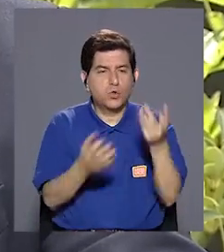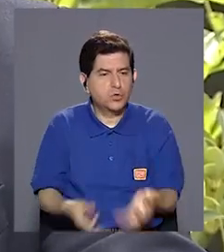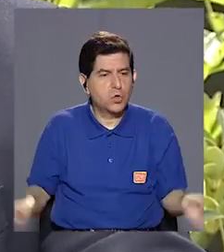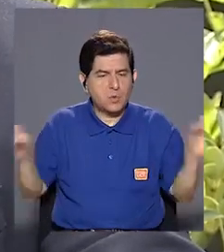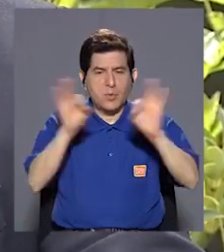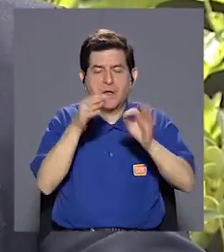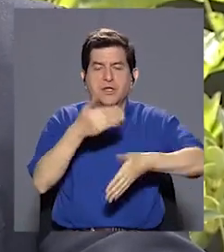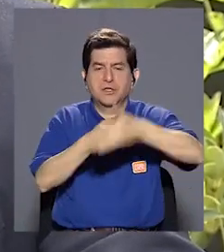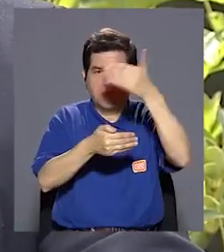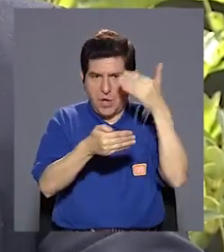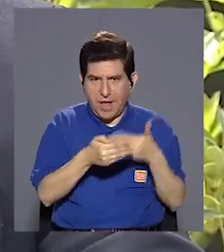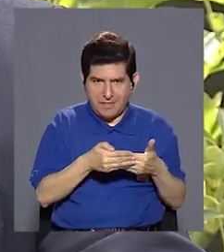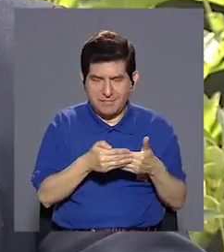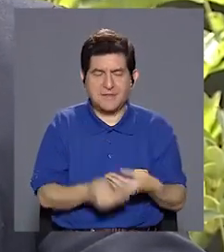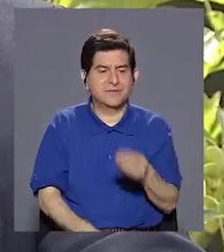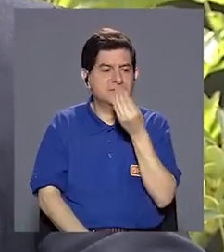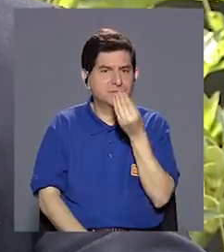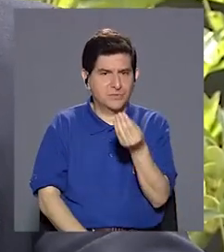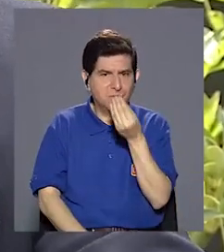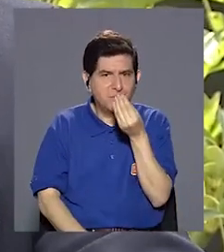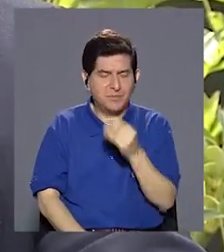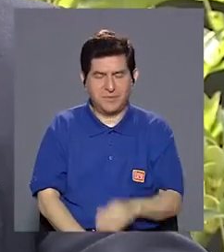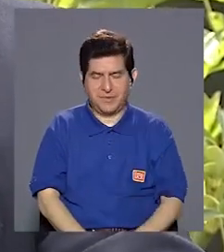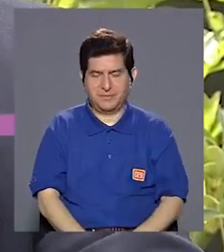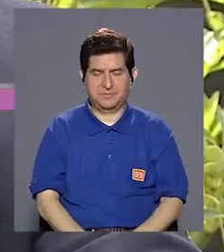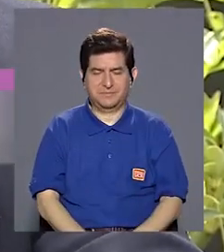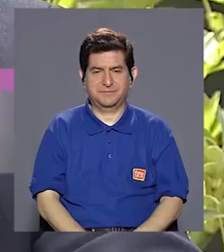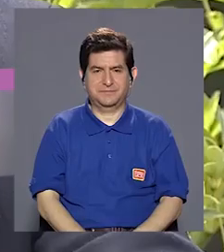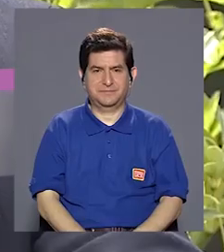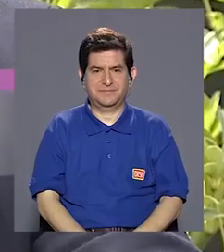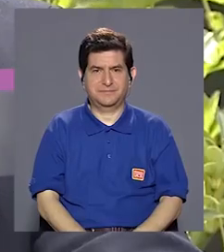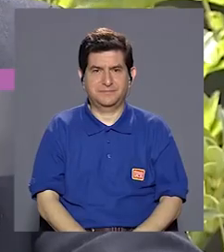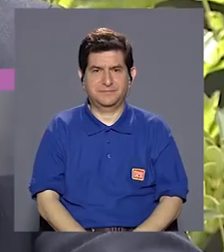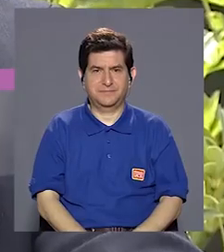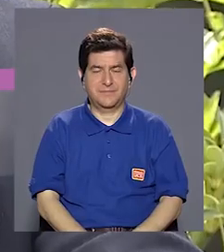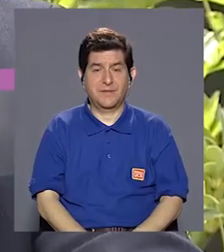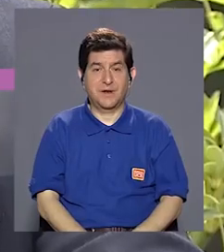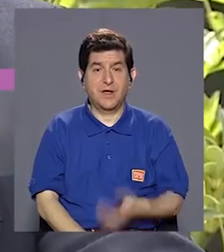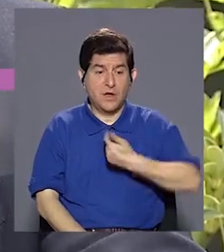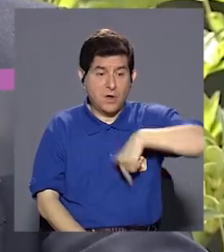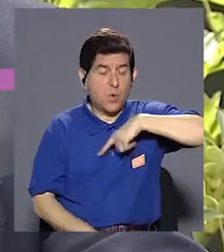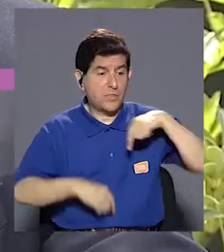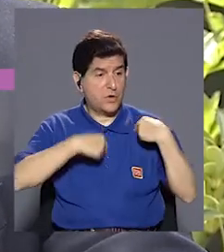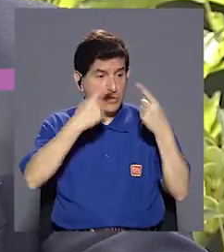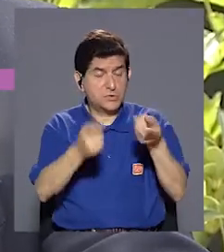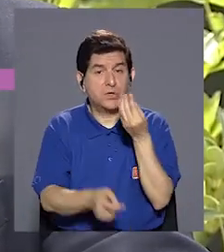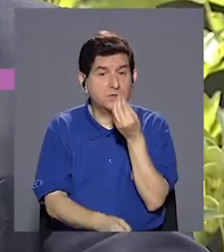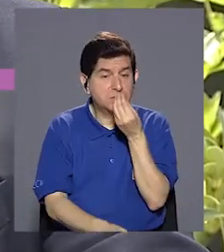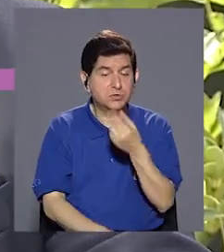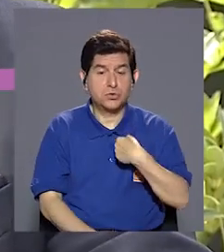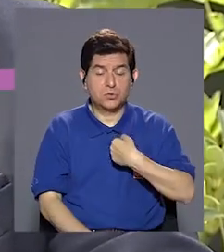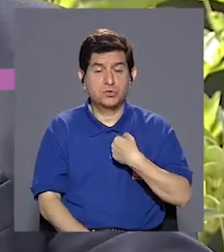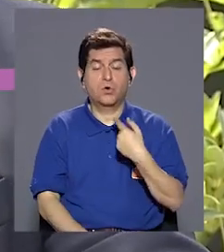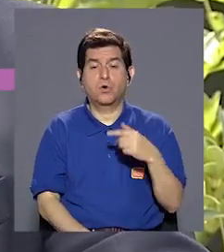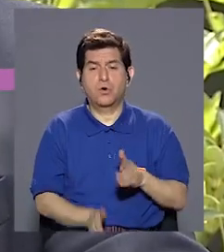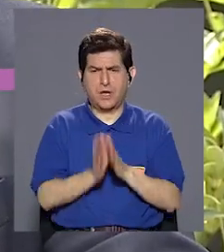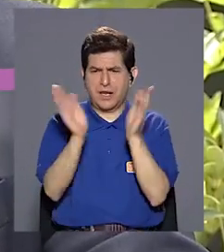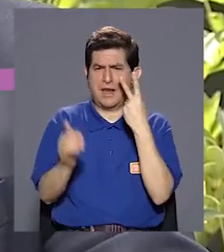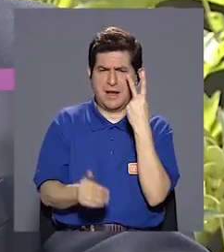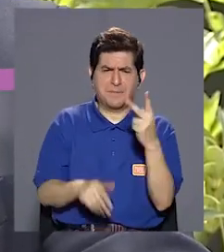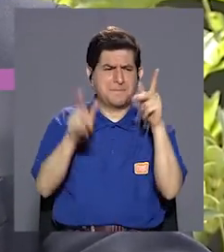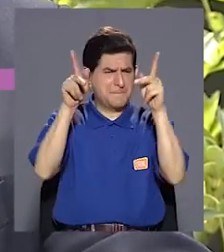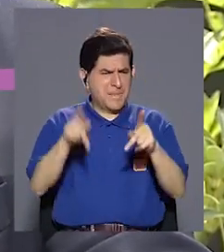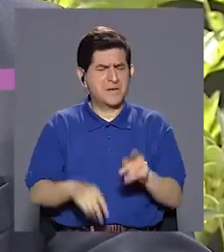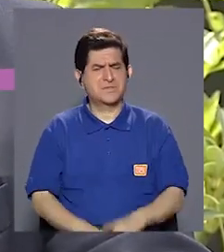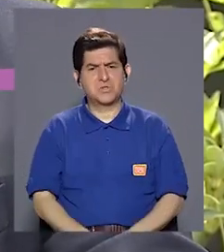momento importantísimo es antes de comer, antes de consumir los alimentos. Entonces, cuando vamos a comer, yo generalmente